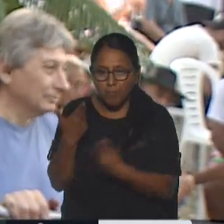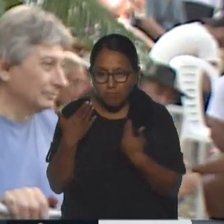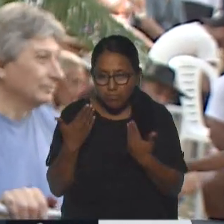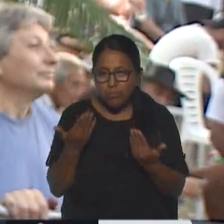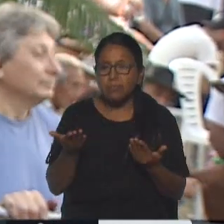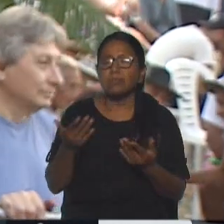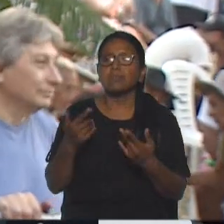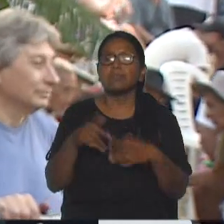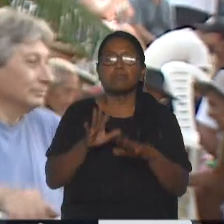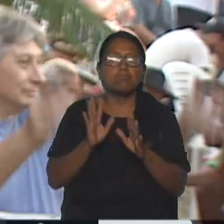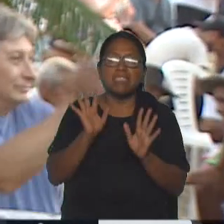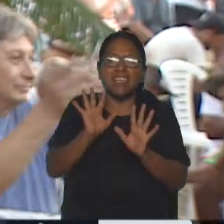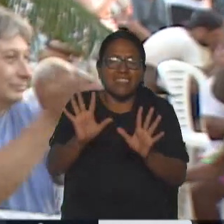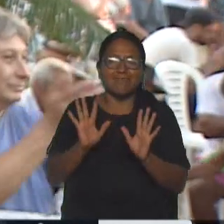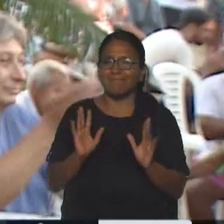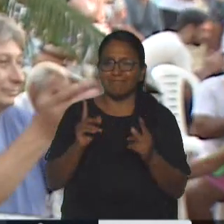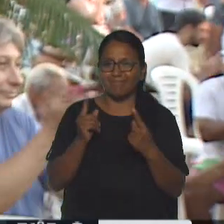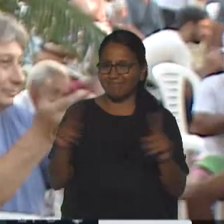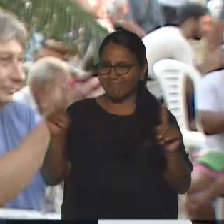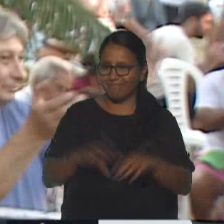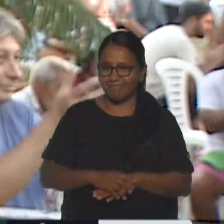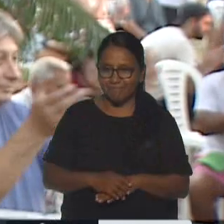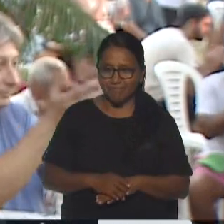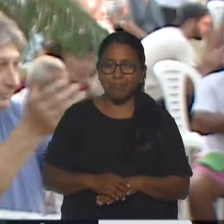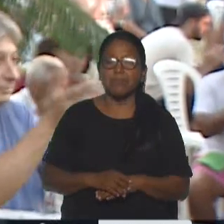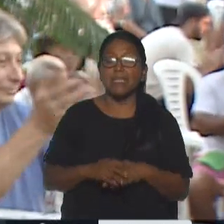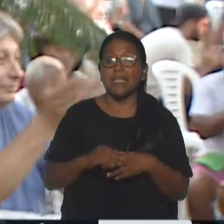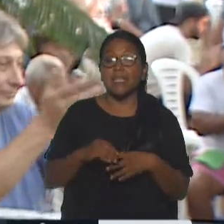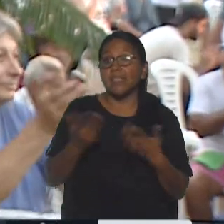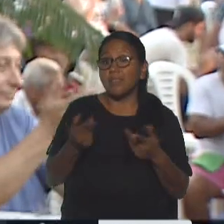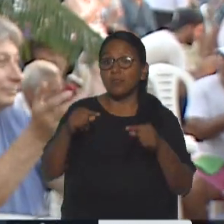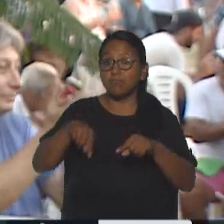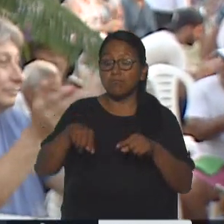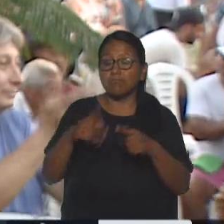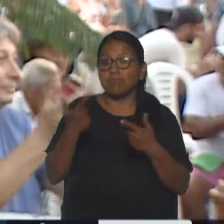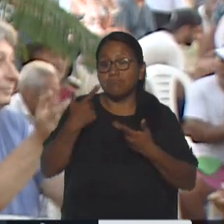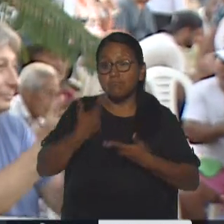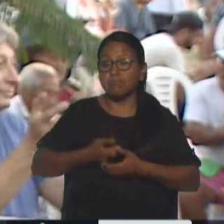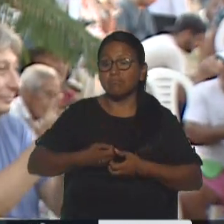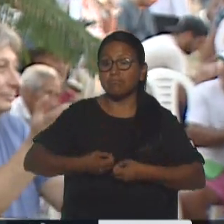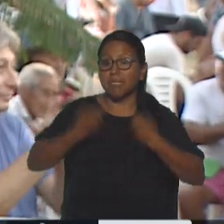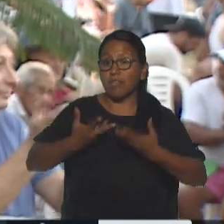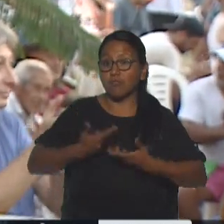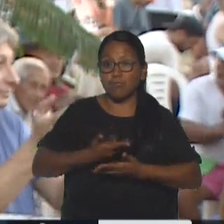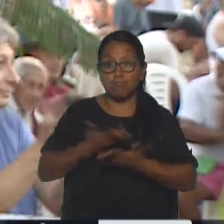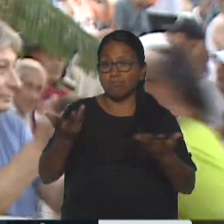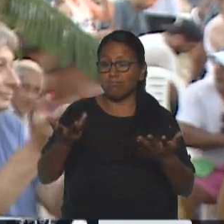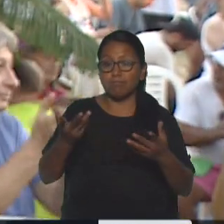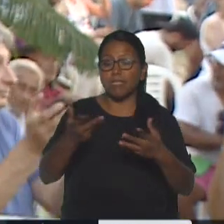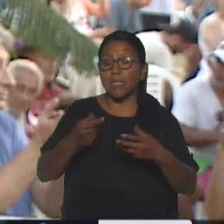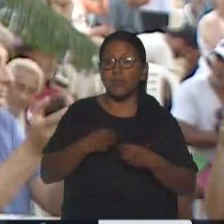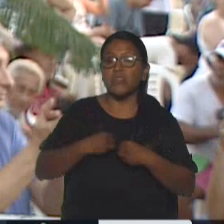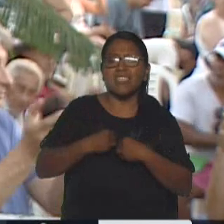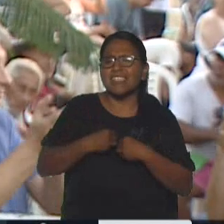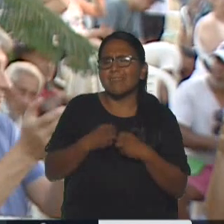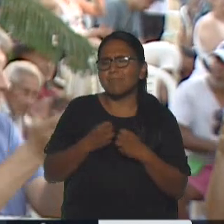eso marca la diferencia. Y creo además que, bueno, esto es ni más ni menos que la expresión de un gran